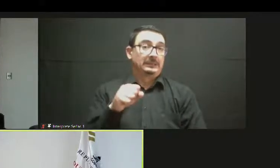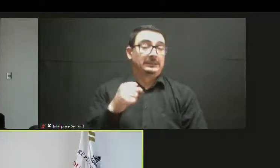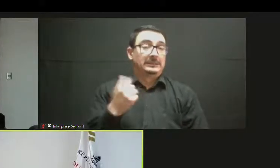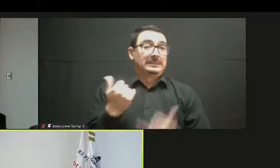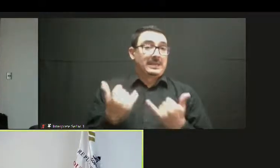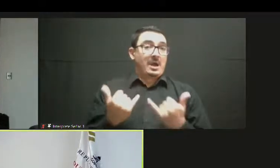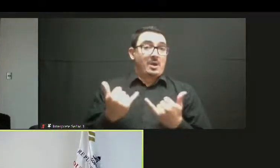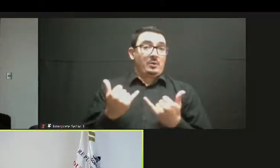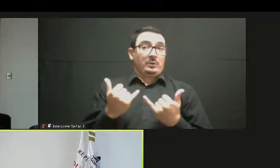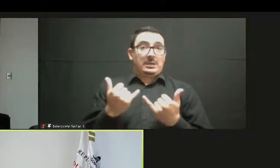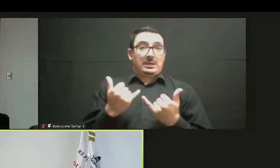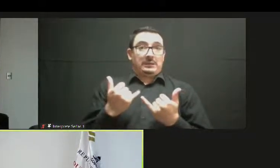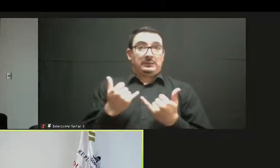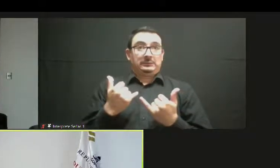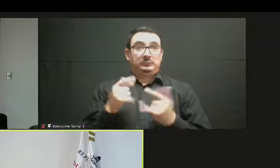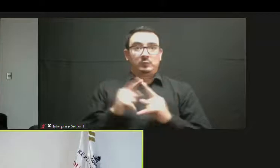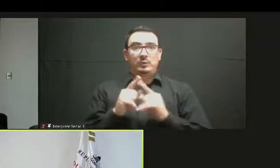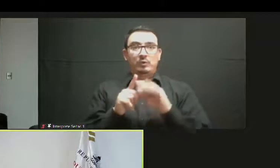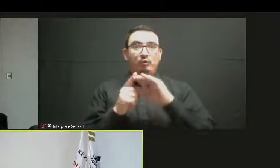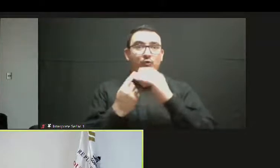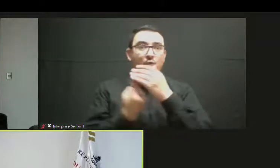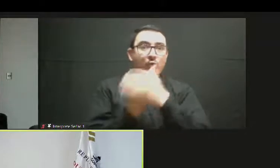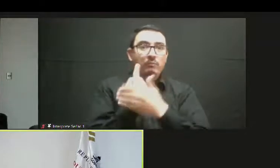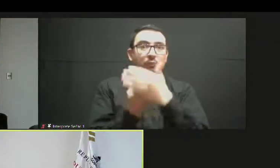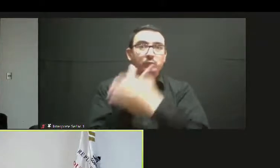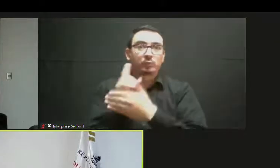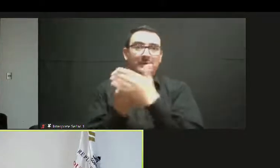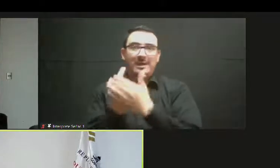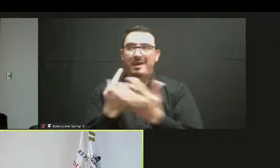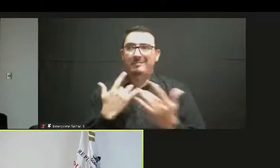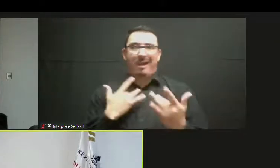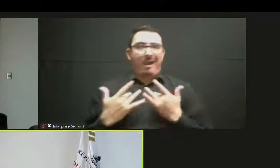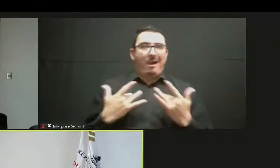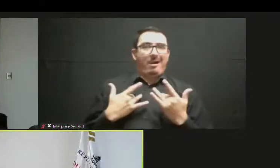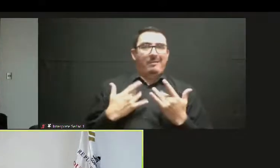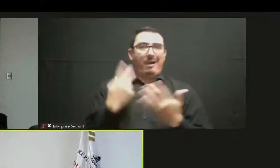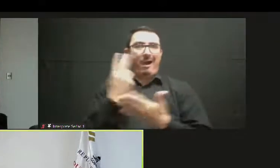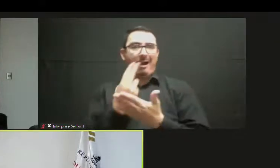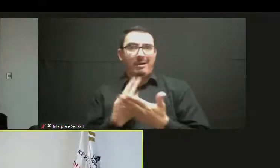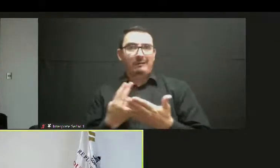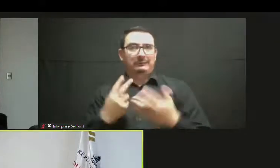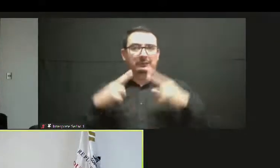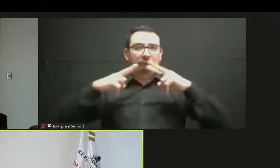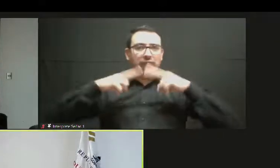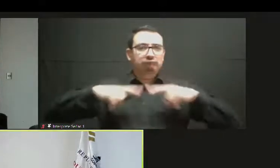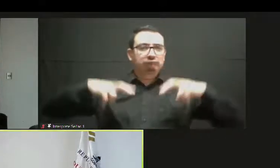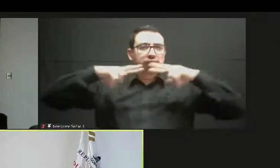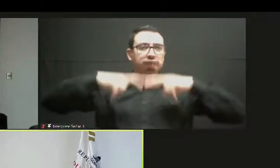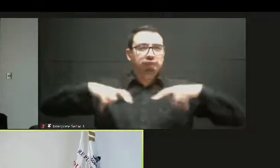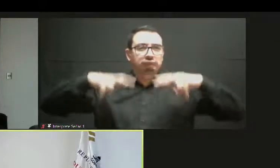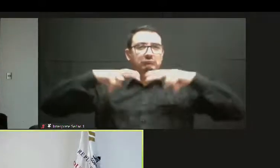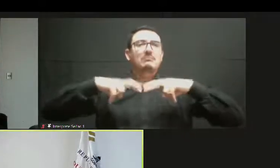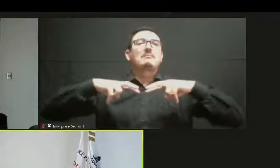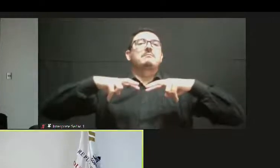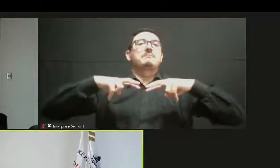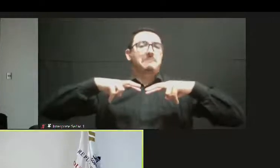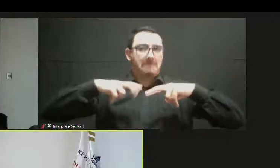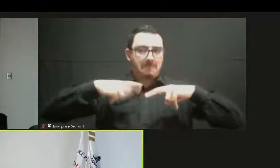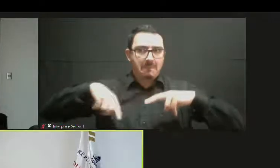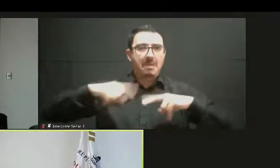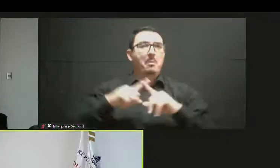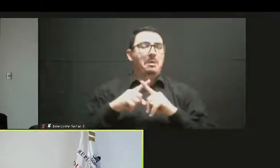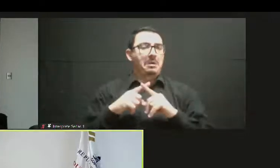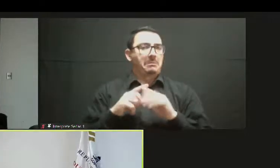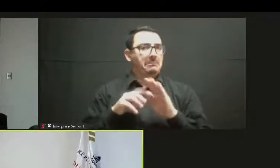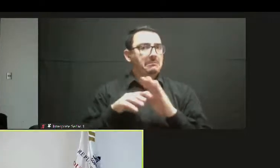artística, cultural y de investigación, quienes han podido generar desarrollo y crecimiento económico a través de sus